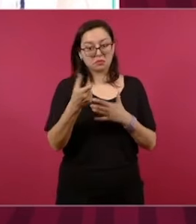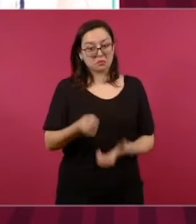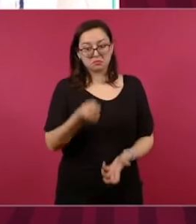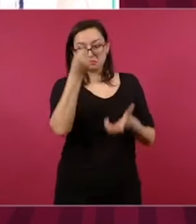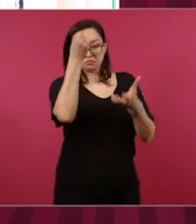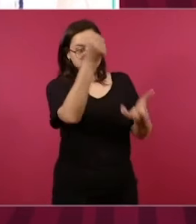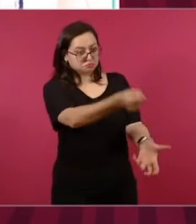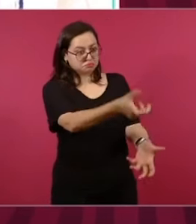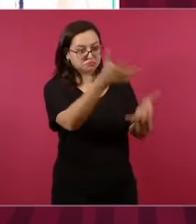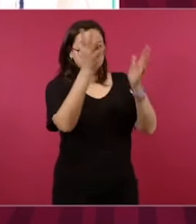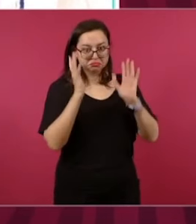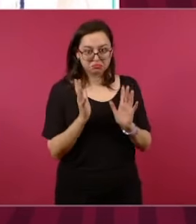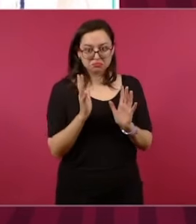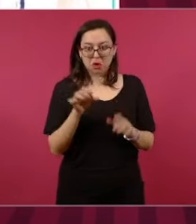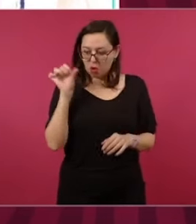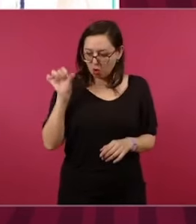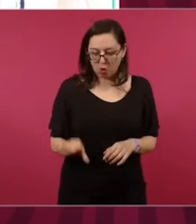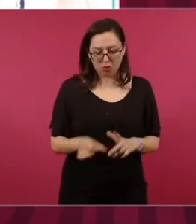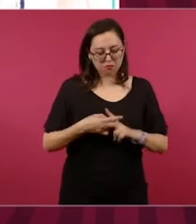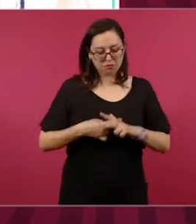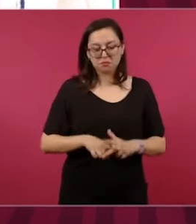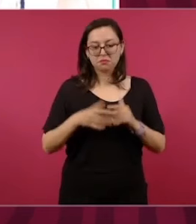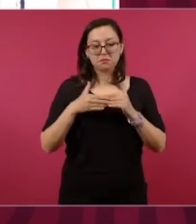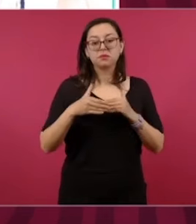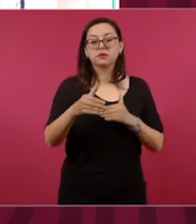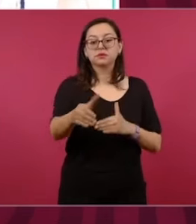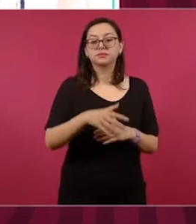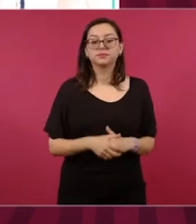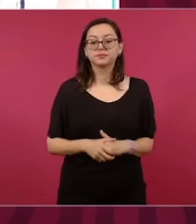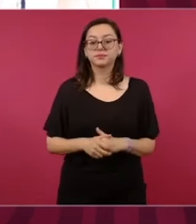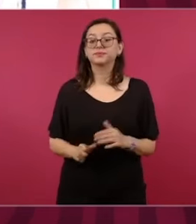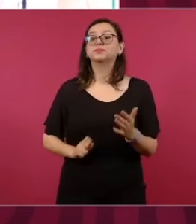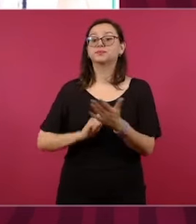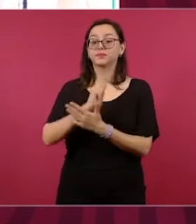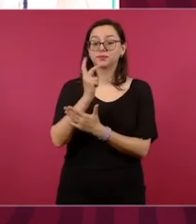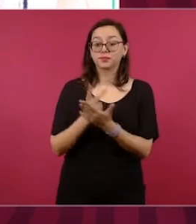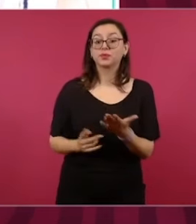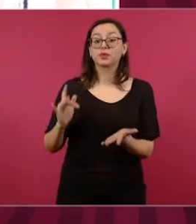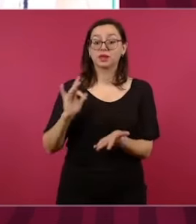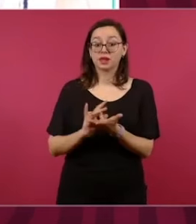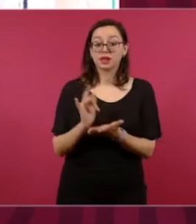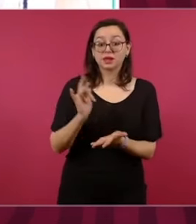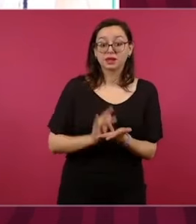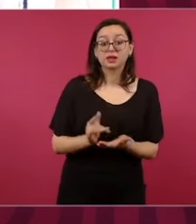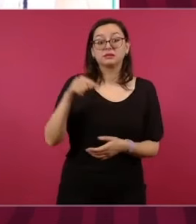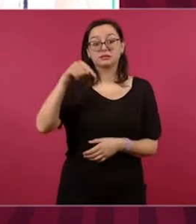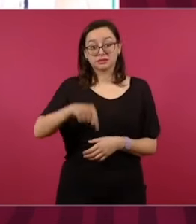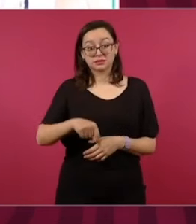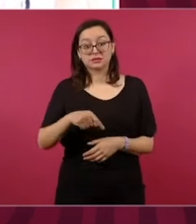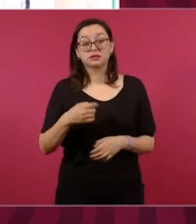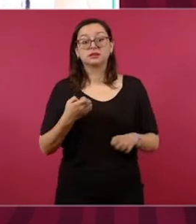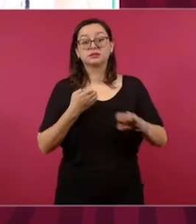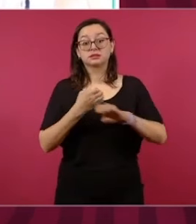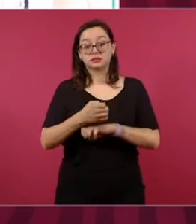económica que realiza la Federación. Gracias a este programa, aquí en el estado de Guerrero,